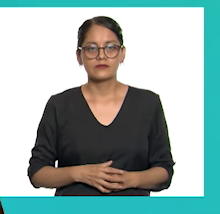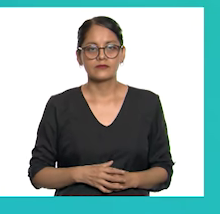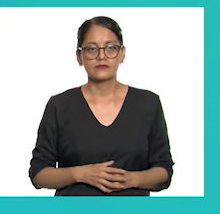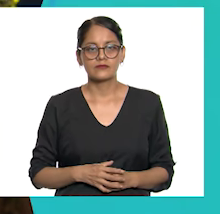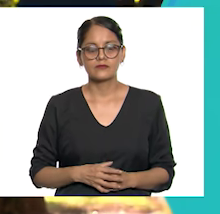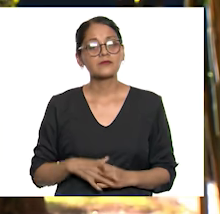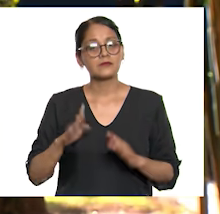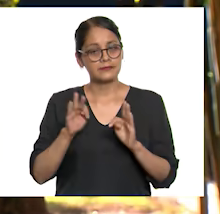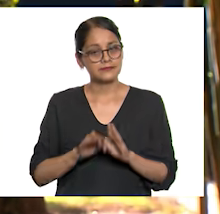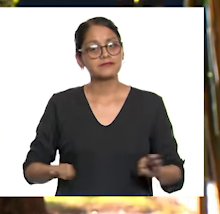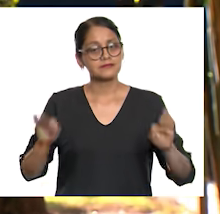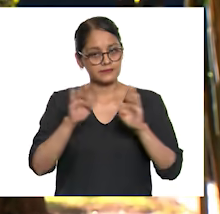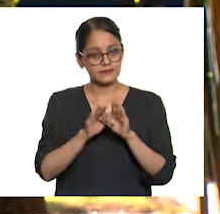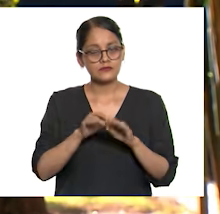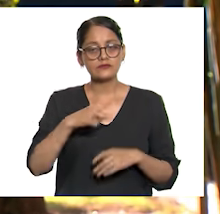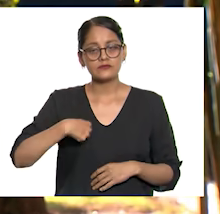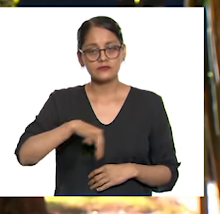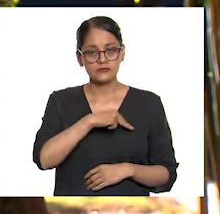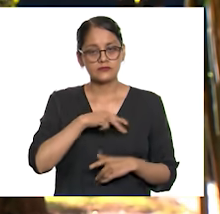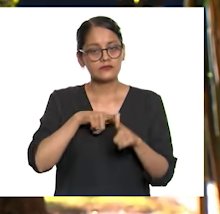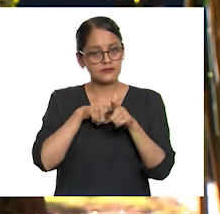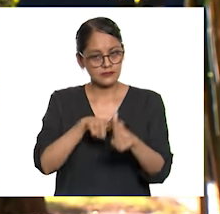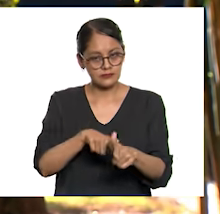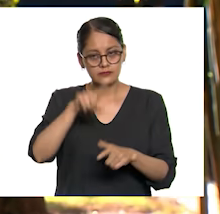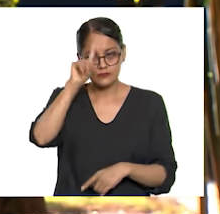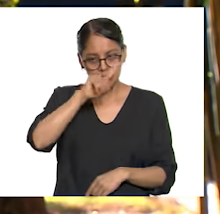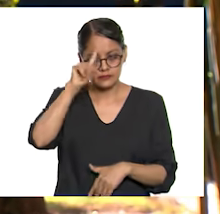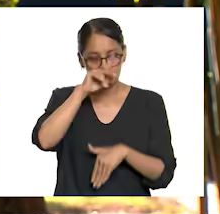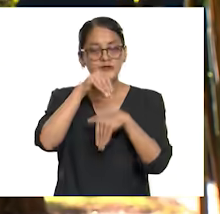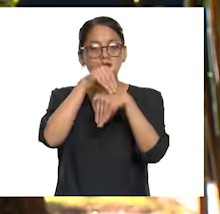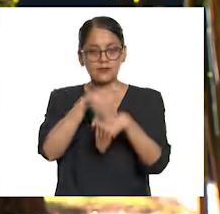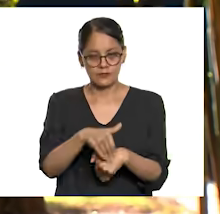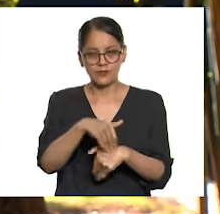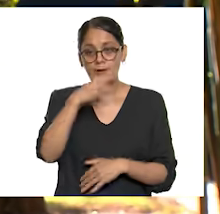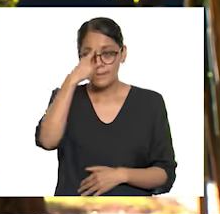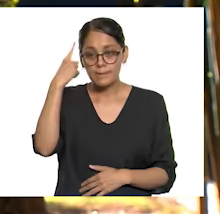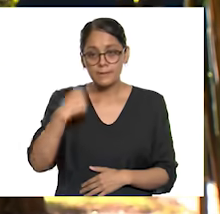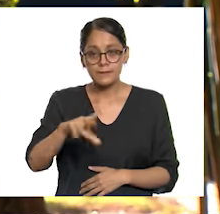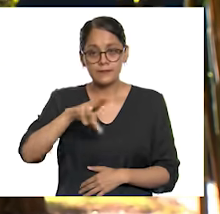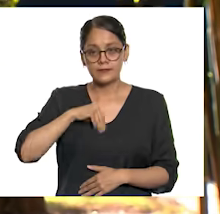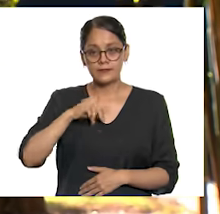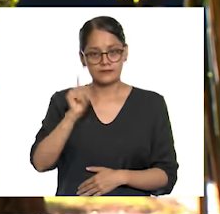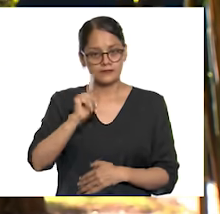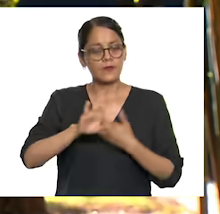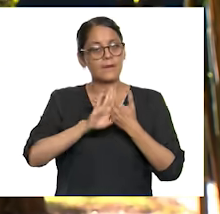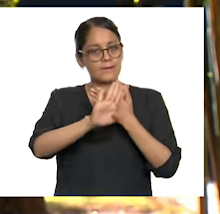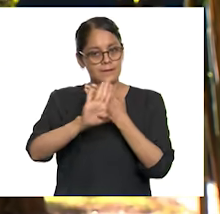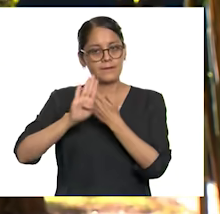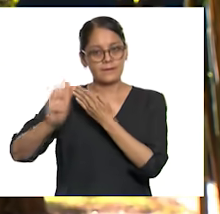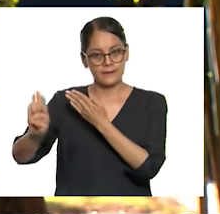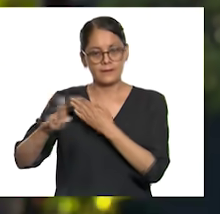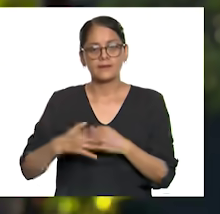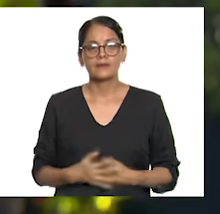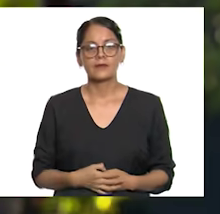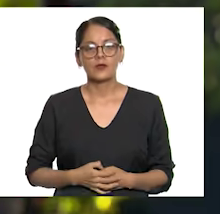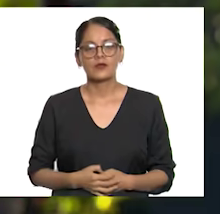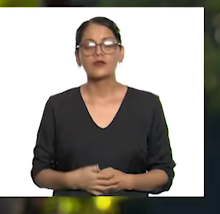Es muy importante continuar con las recomendaciones para evitar contagios de COVID.